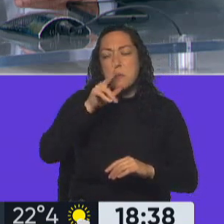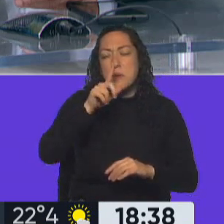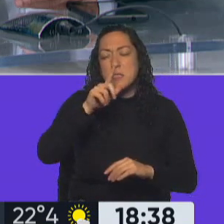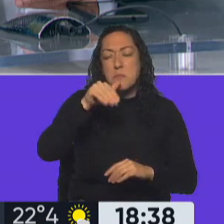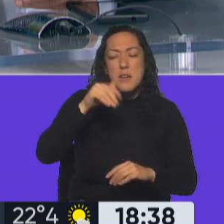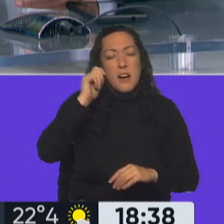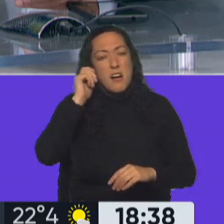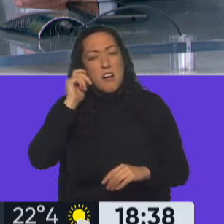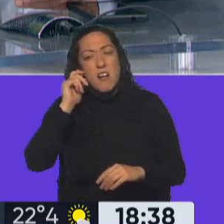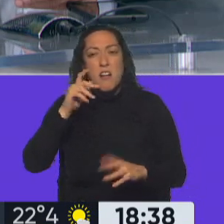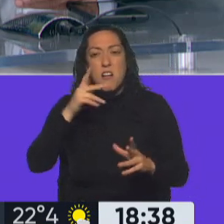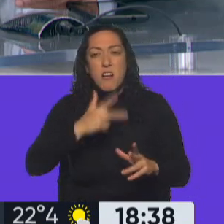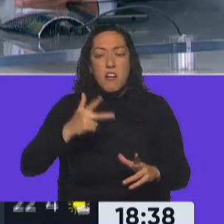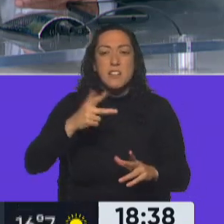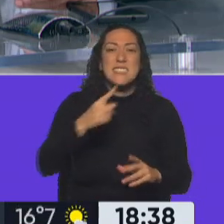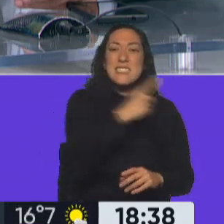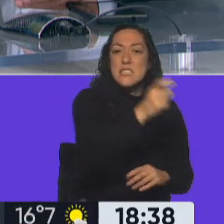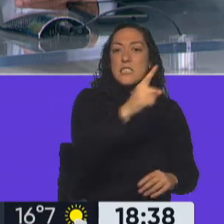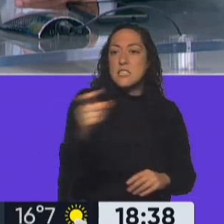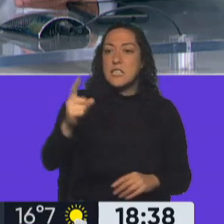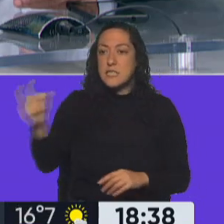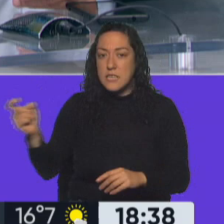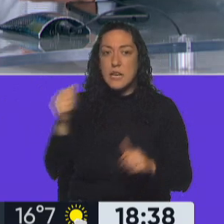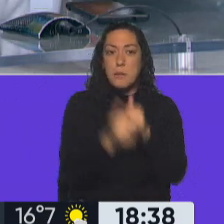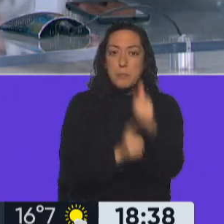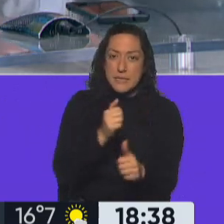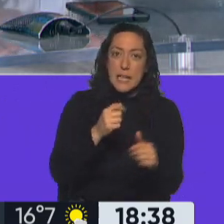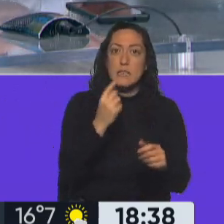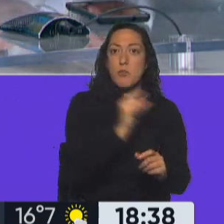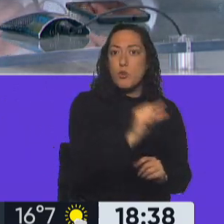pifió en la 100 para cada uno. Todos puedan entrar. Ya está, ya entendí.